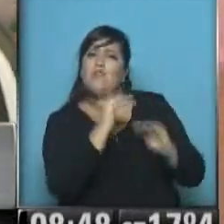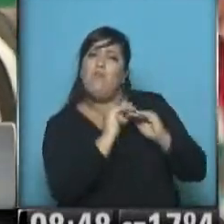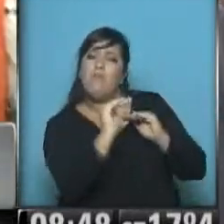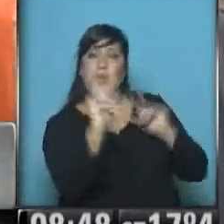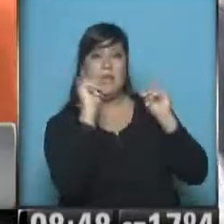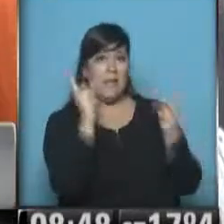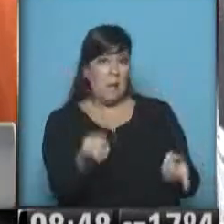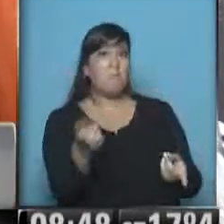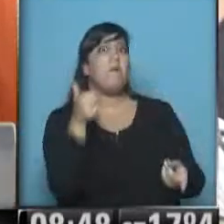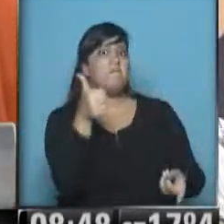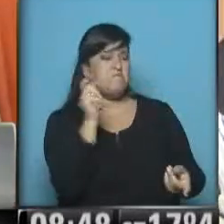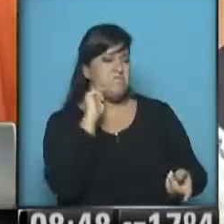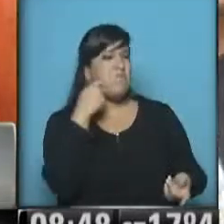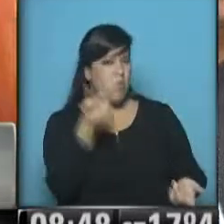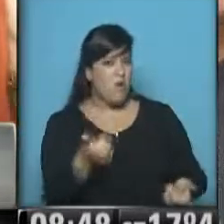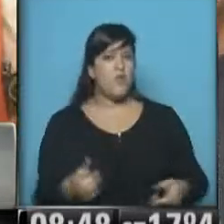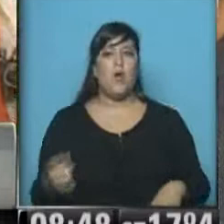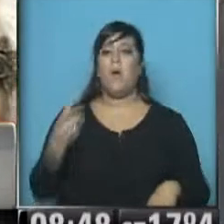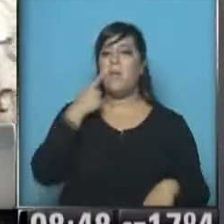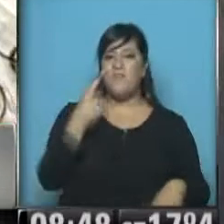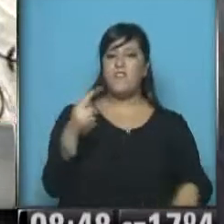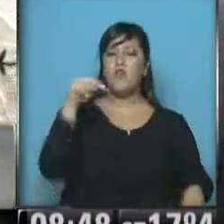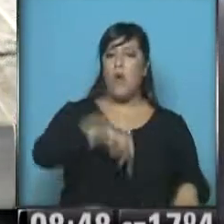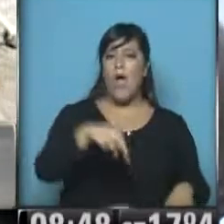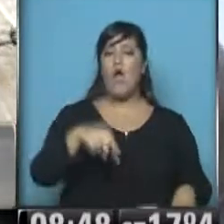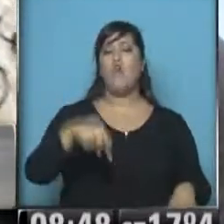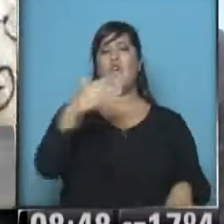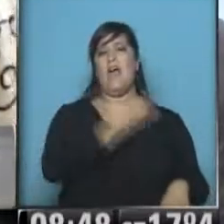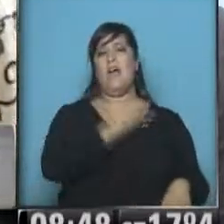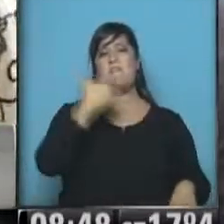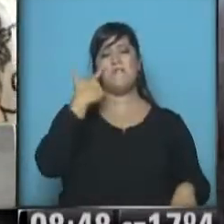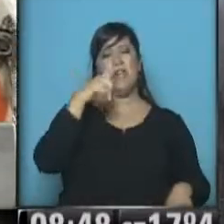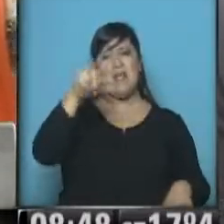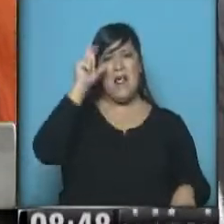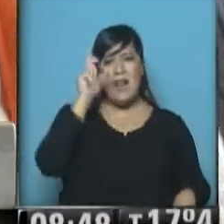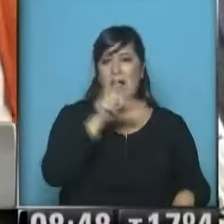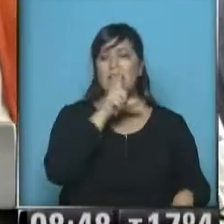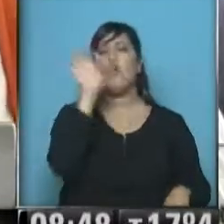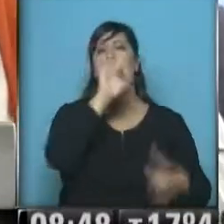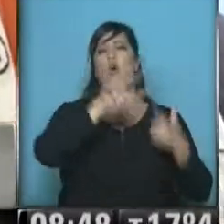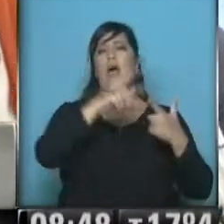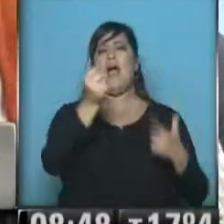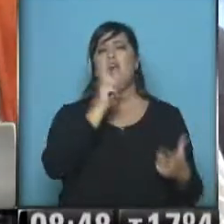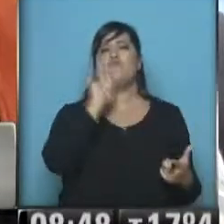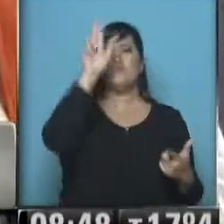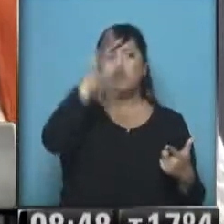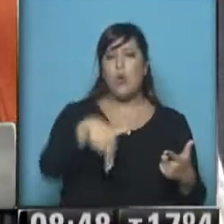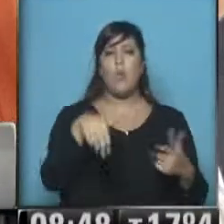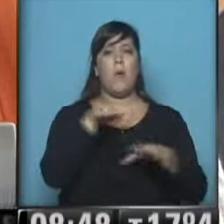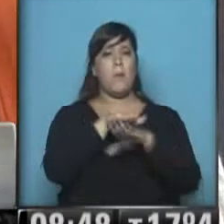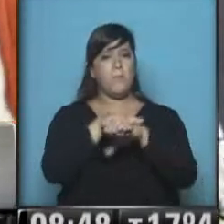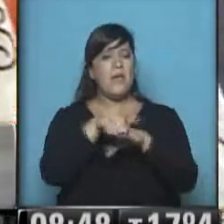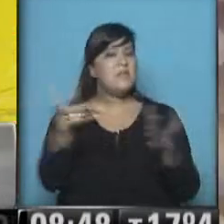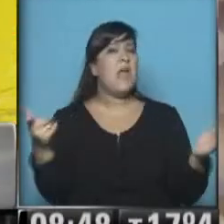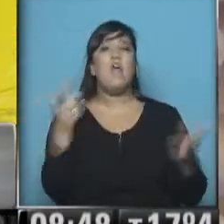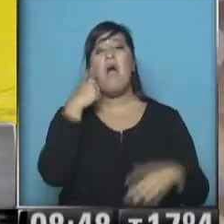fresco, ¿no? Y me fijo si ahora puedo comprar filet, puedo comprar atún, el pescado que vaya a consumir y el precio que esté